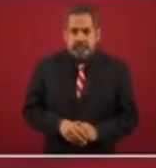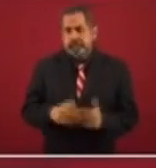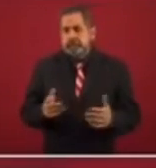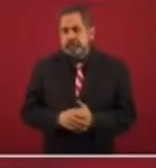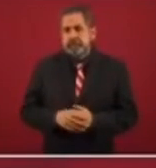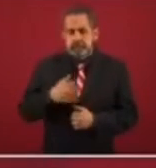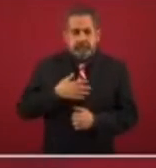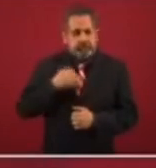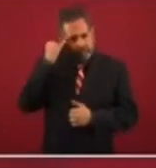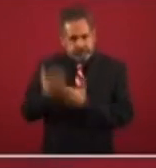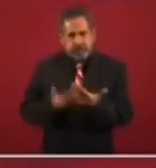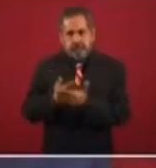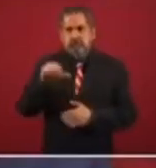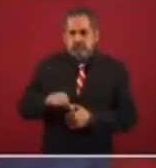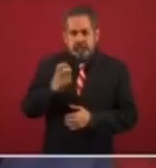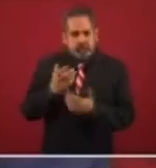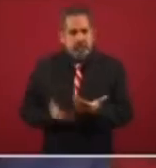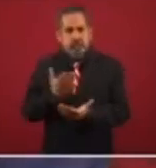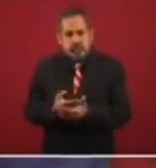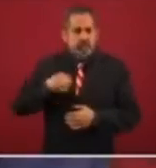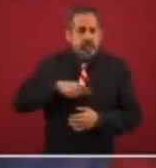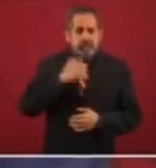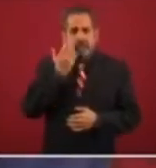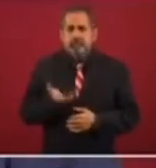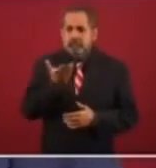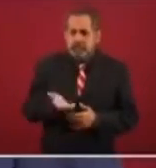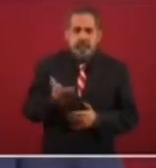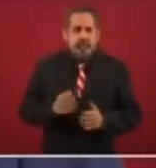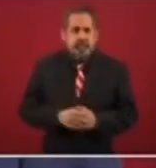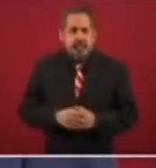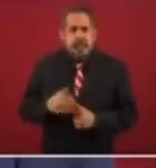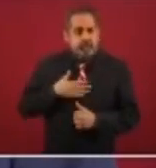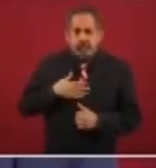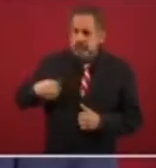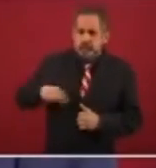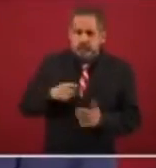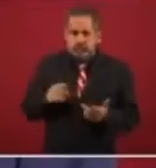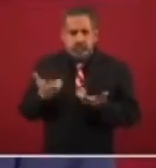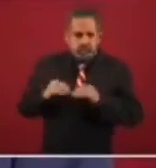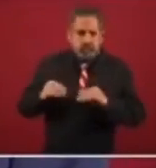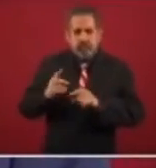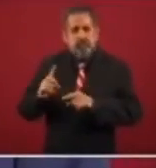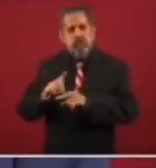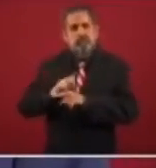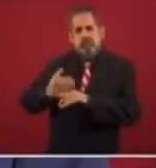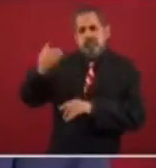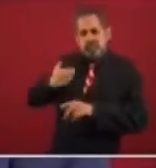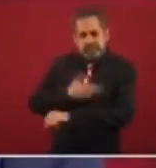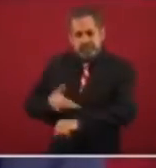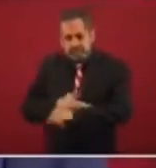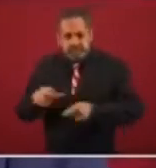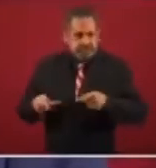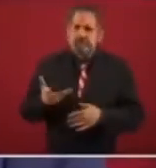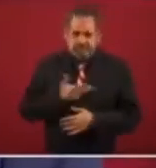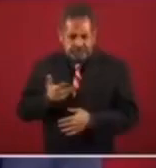Entonces, por eso fue mi intervención hoy, que nosotros, inclusive, como venimos actuando de tiempo atrás,